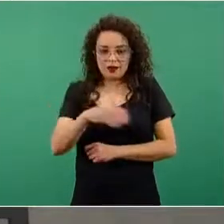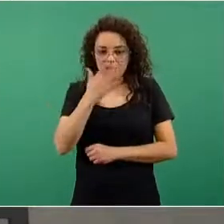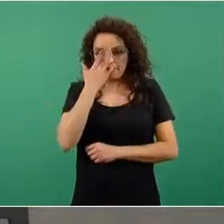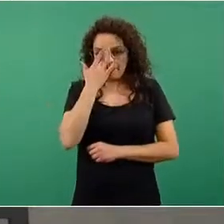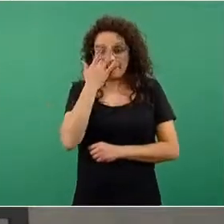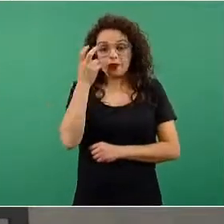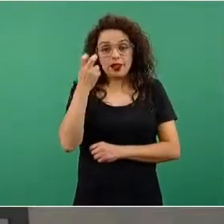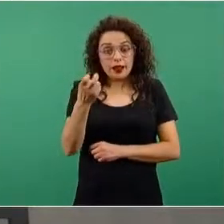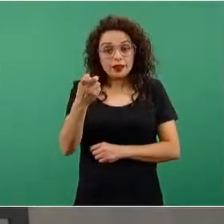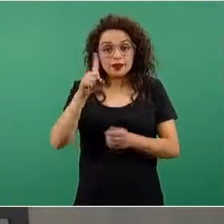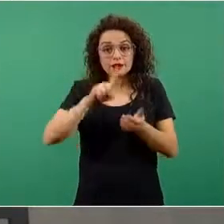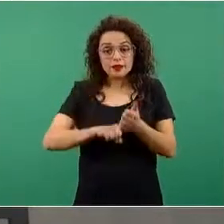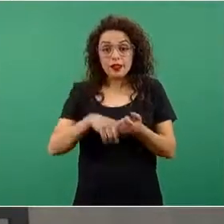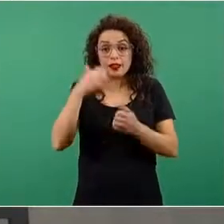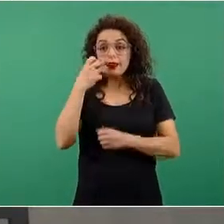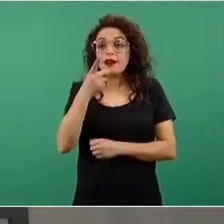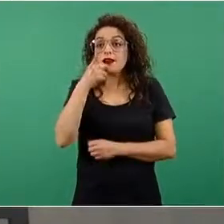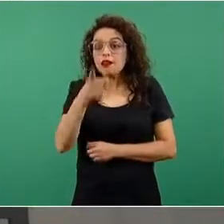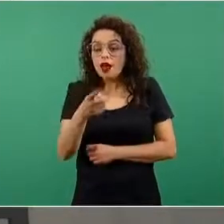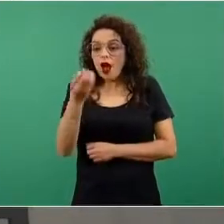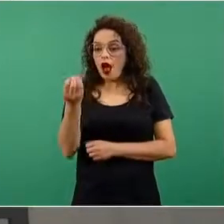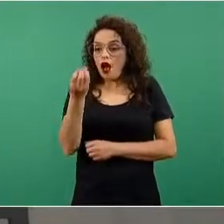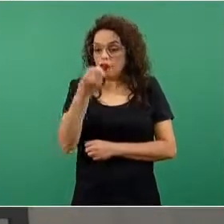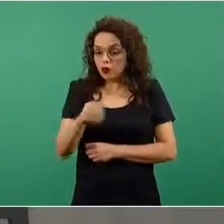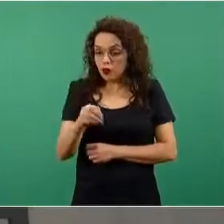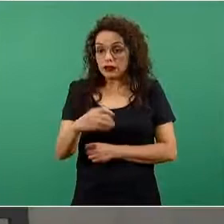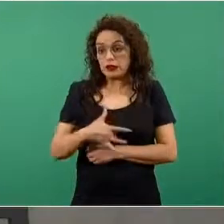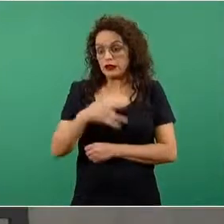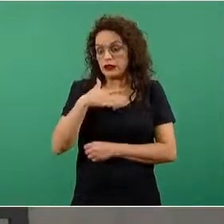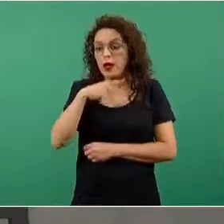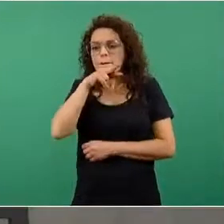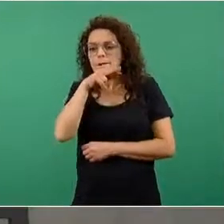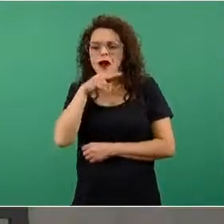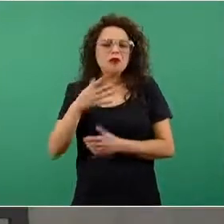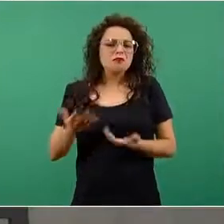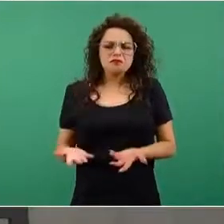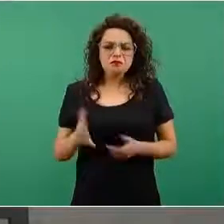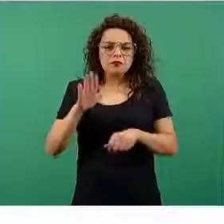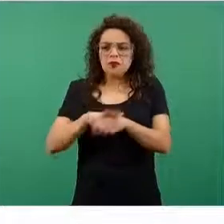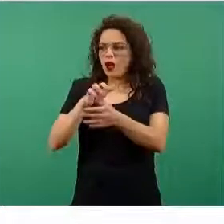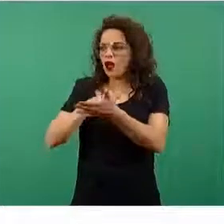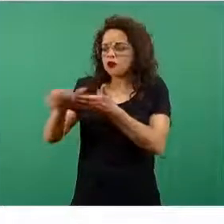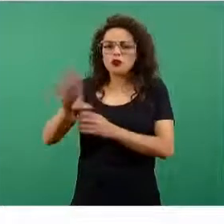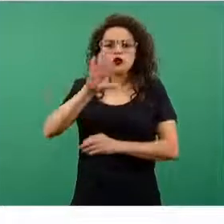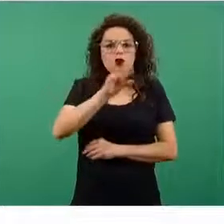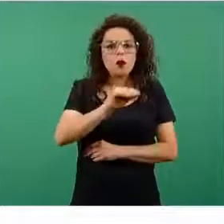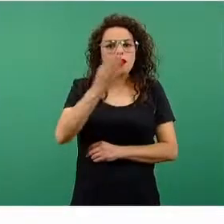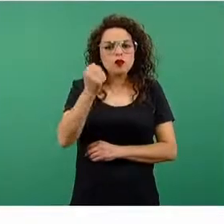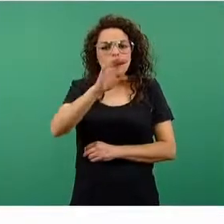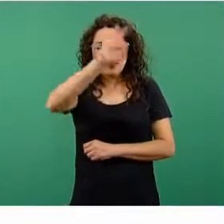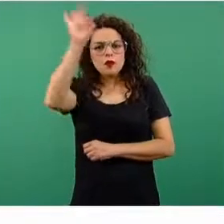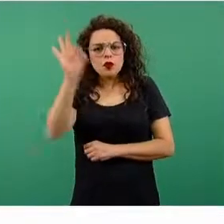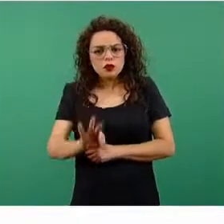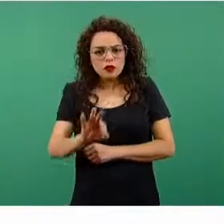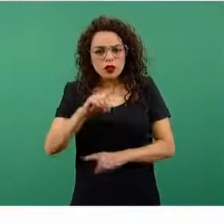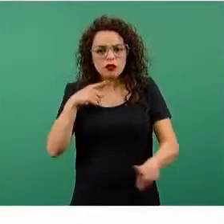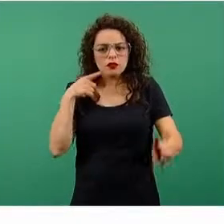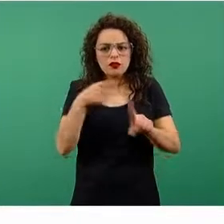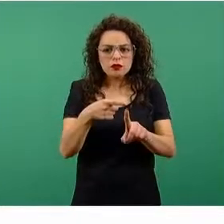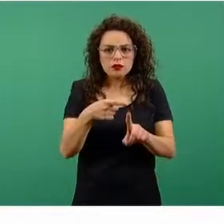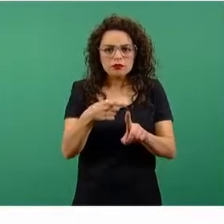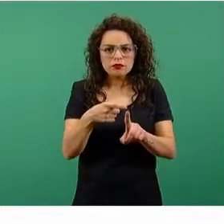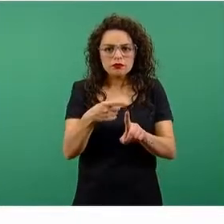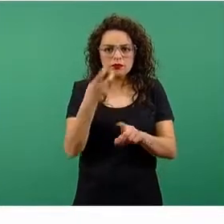necesariamente estas son reacciones que deban preocupar. De hecho, la enorme mayoría, más del 99% de los casos de este tipo